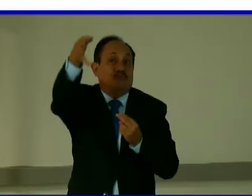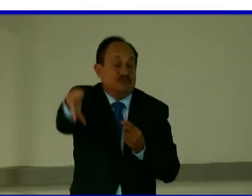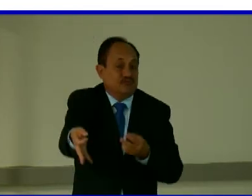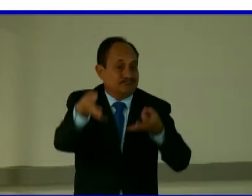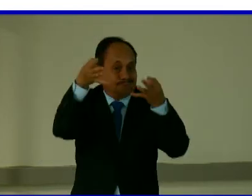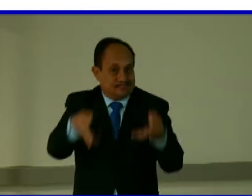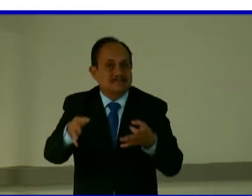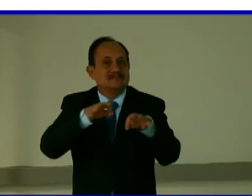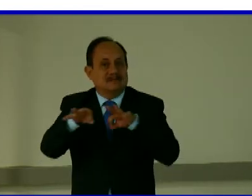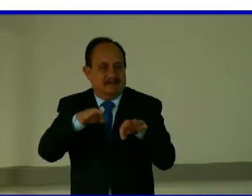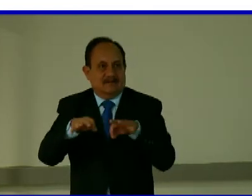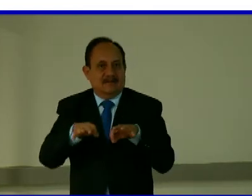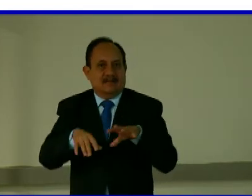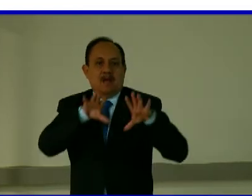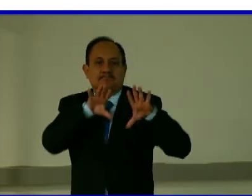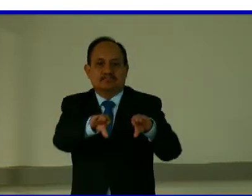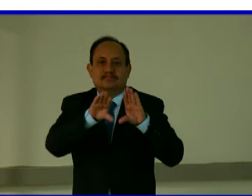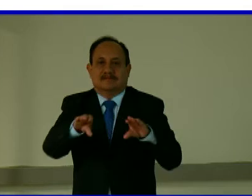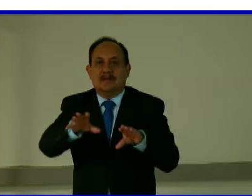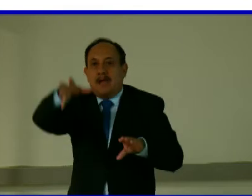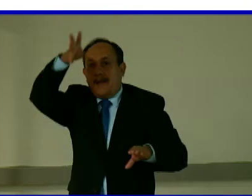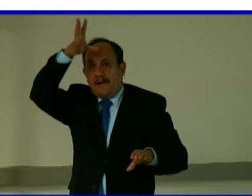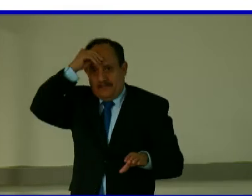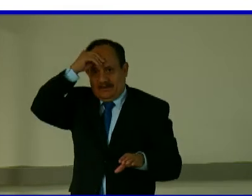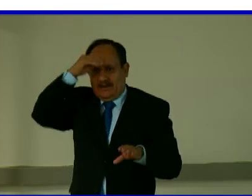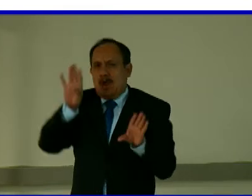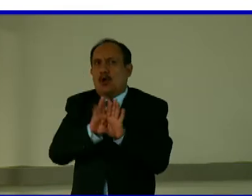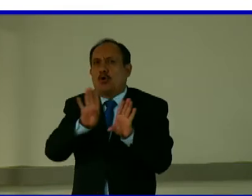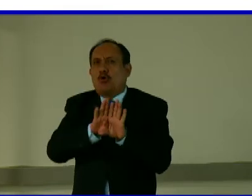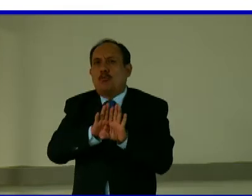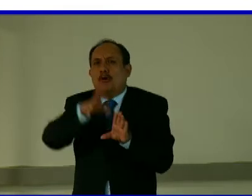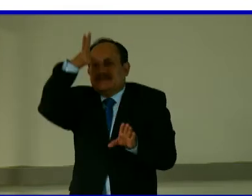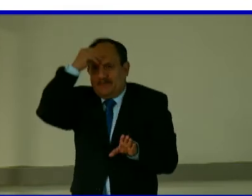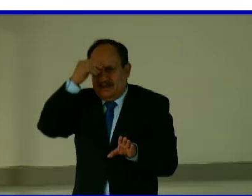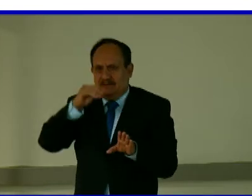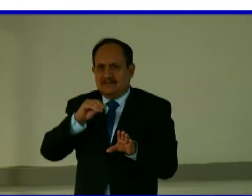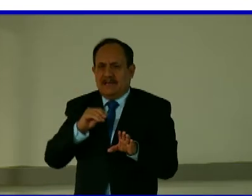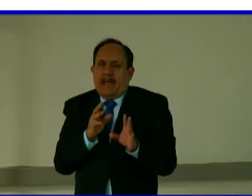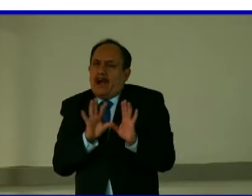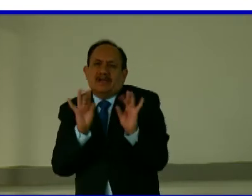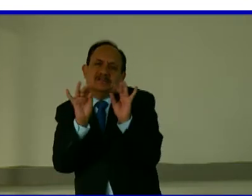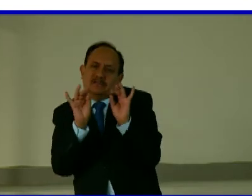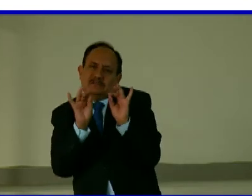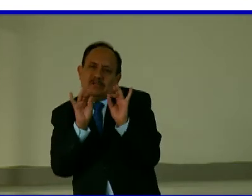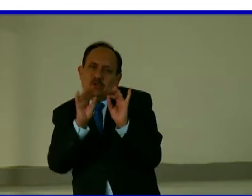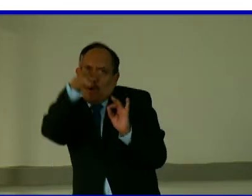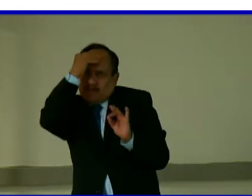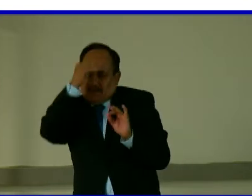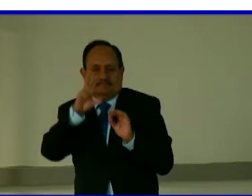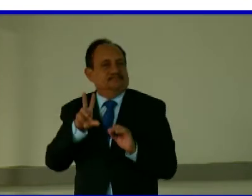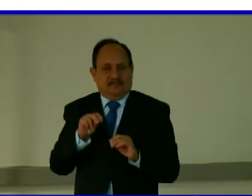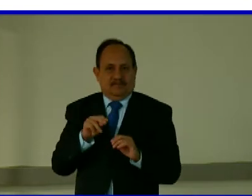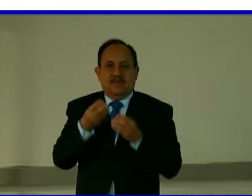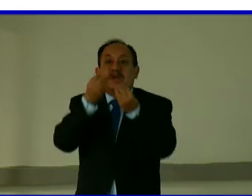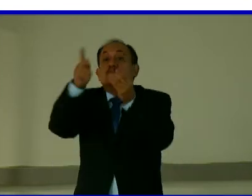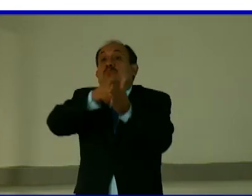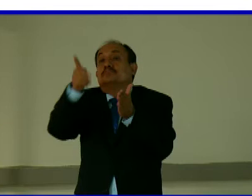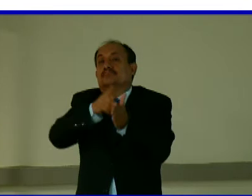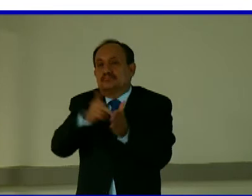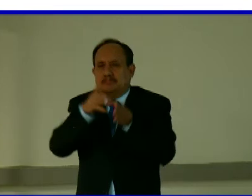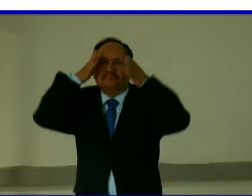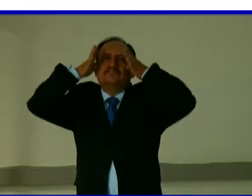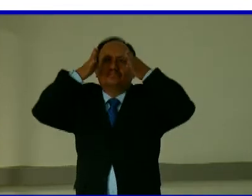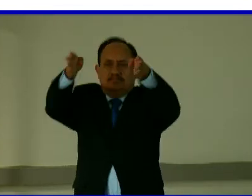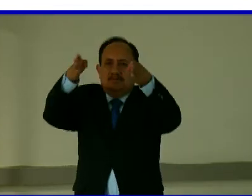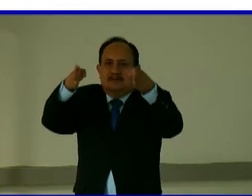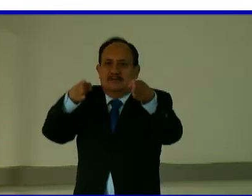Y hay que enseñarles a aprender. ¿Cómo se aprende? No es algo superficial. Muchas veces nos enfocamos